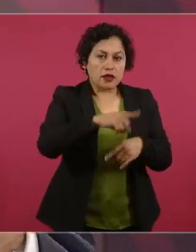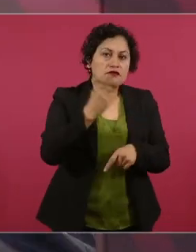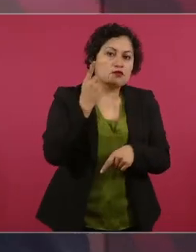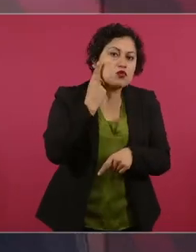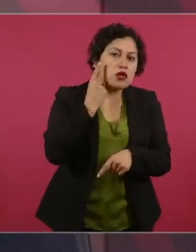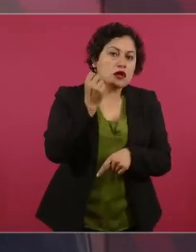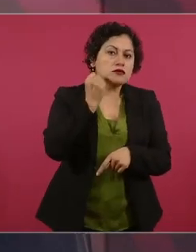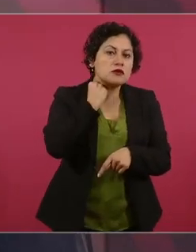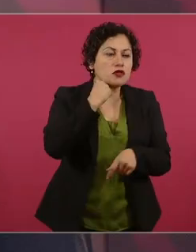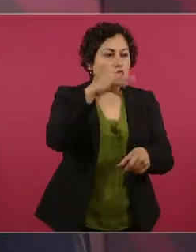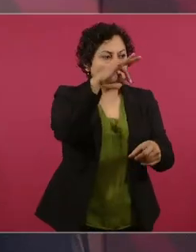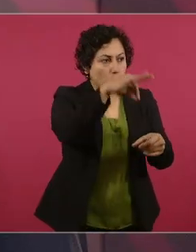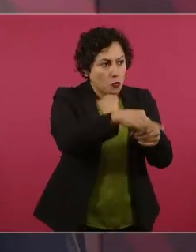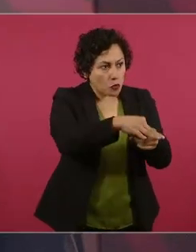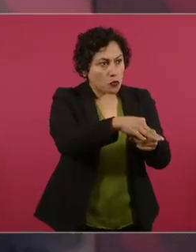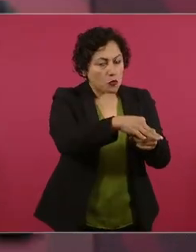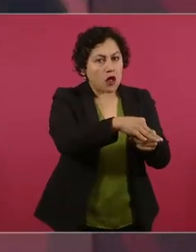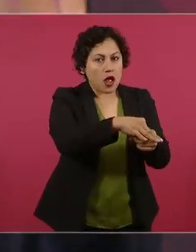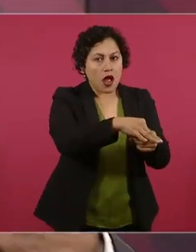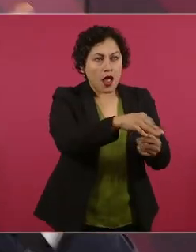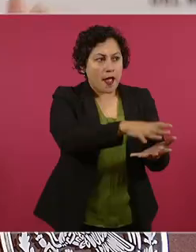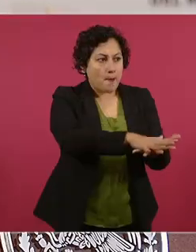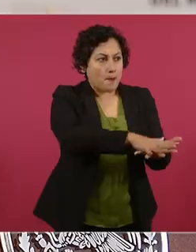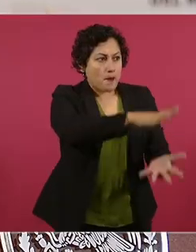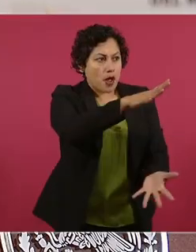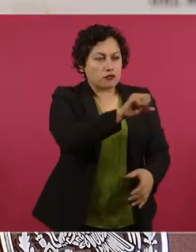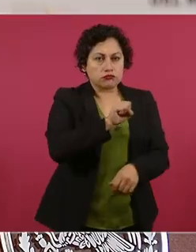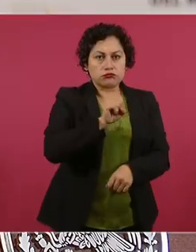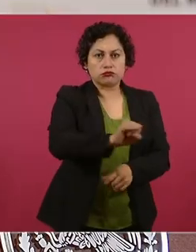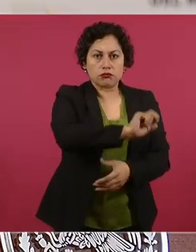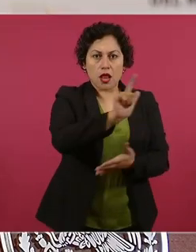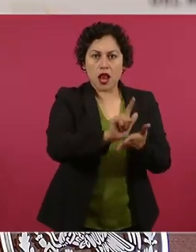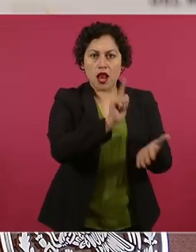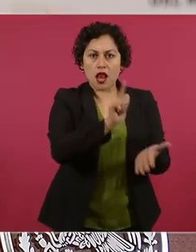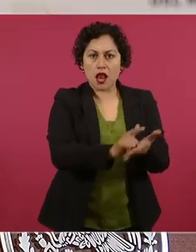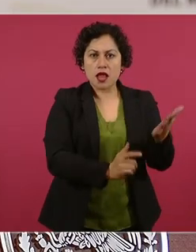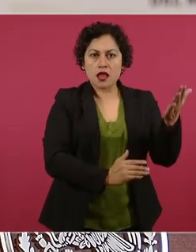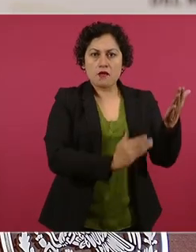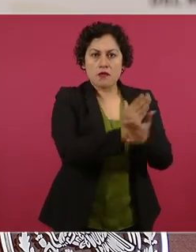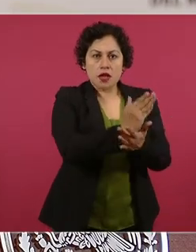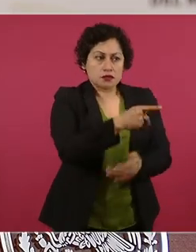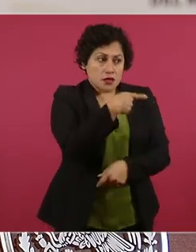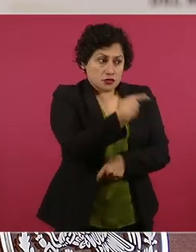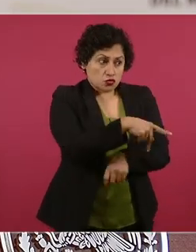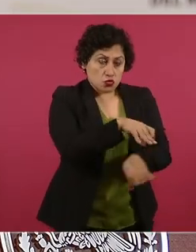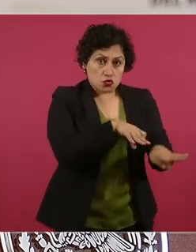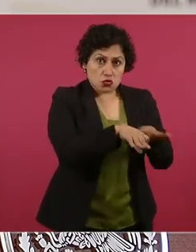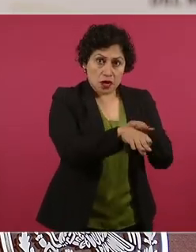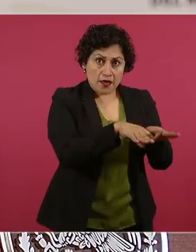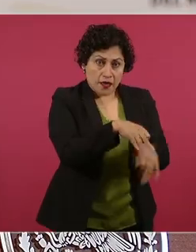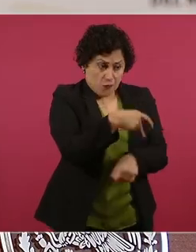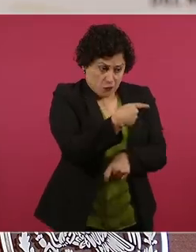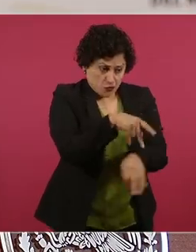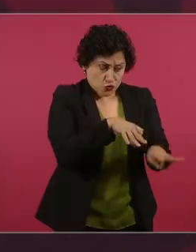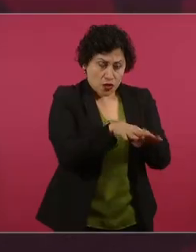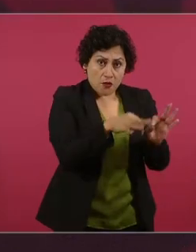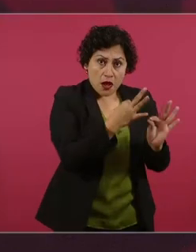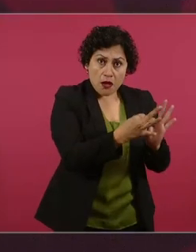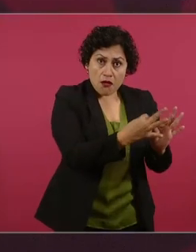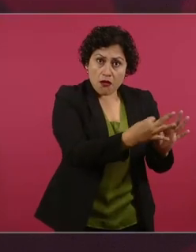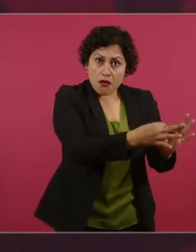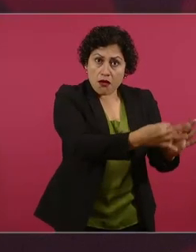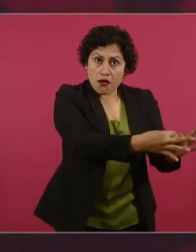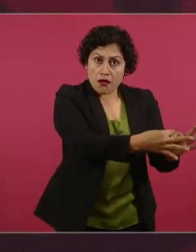mayoría, y hayan aprobado la ley, que es su función de los legisladores.